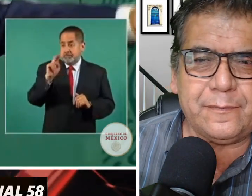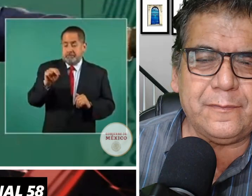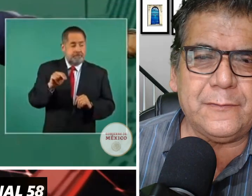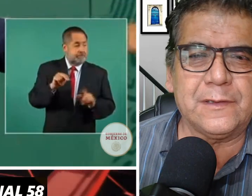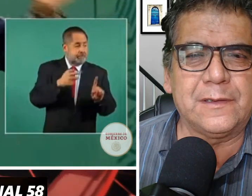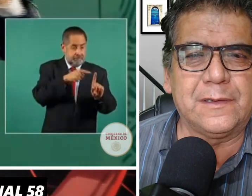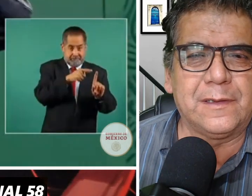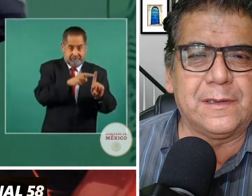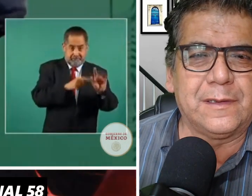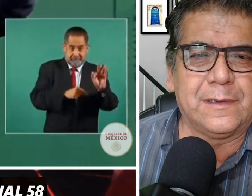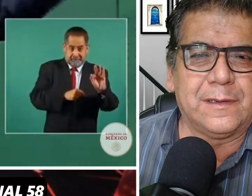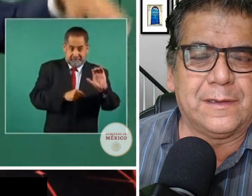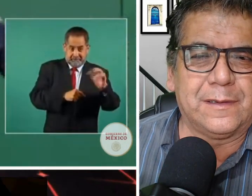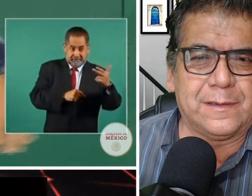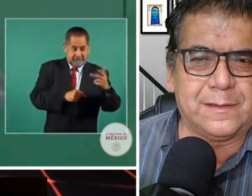muchos